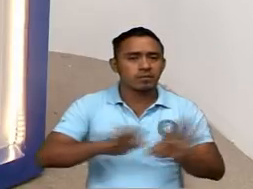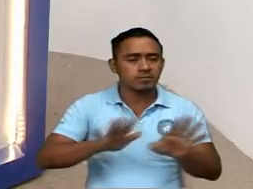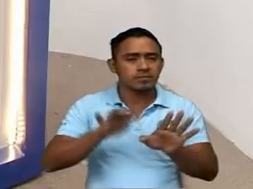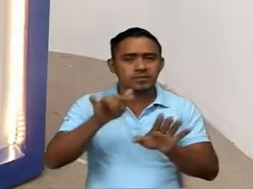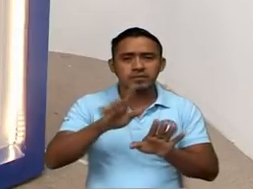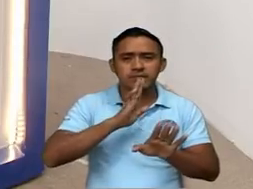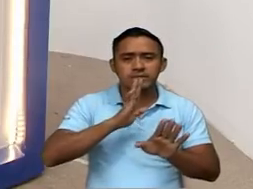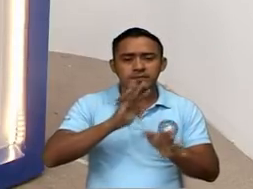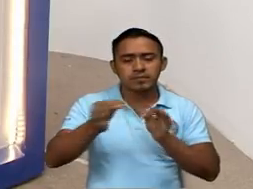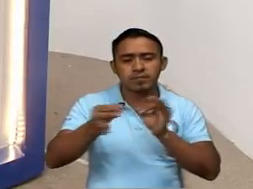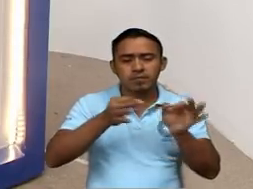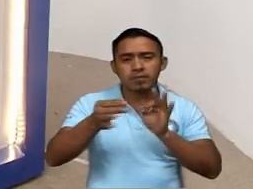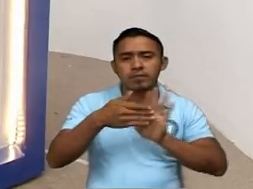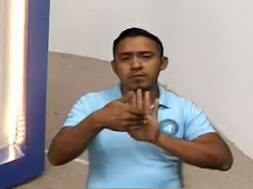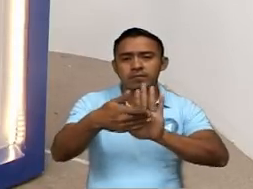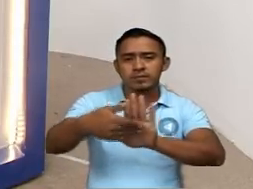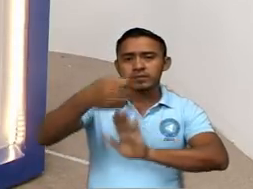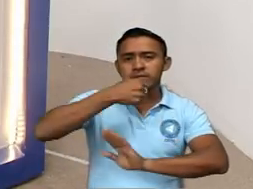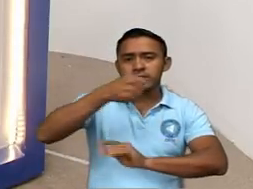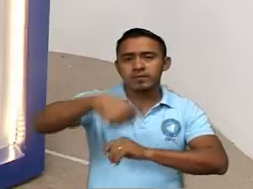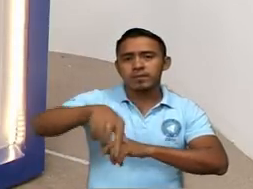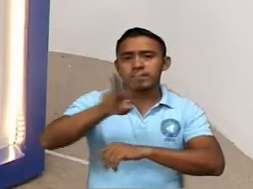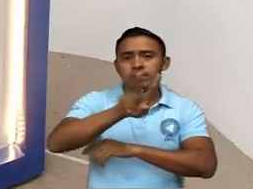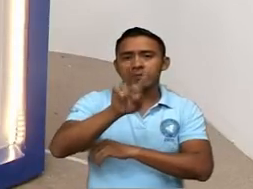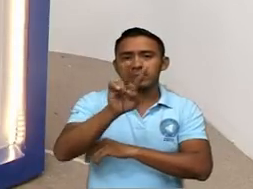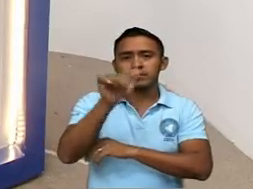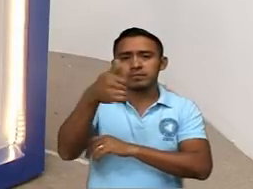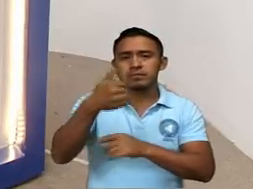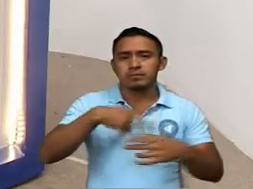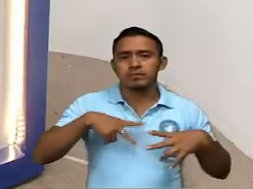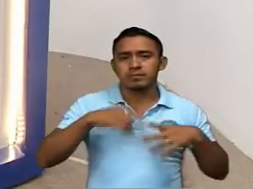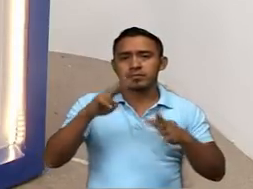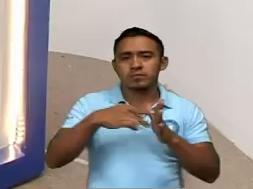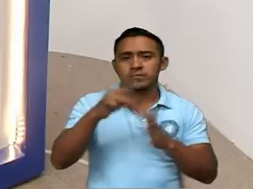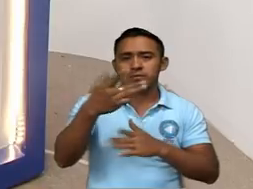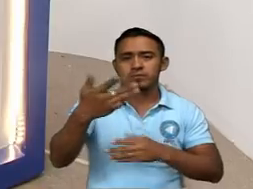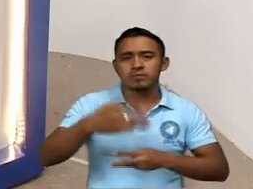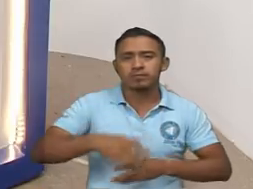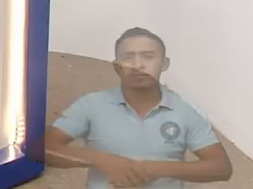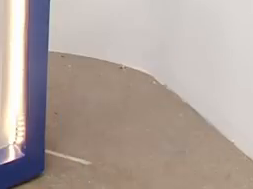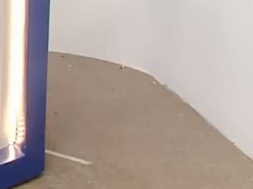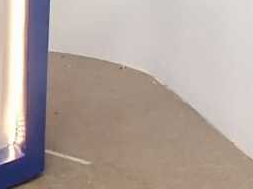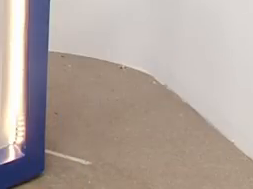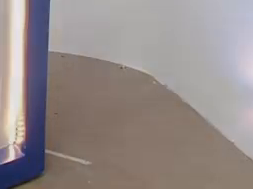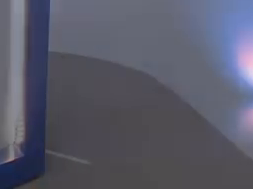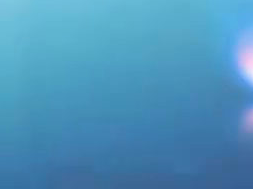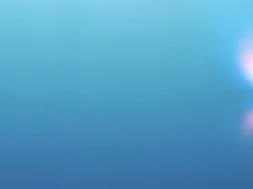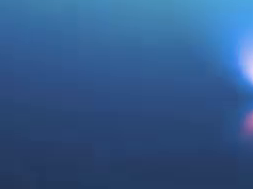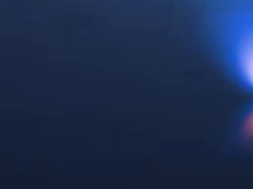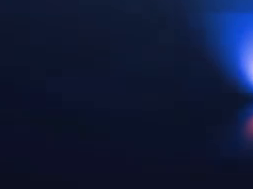dejamos con nuestros titulares correspondientes a este viernes 26 de abril del año 2019.